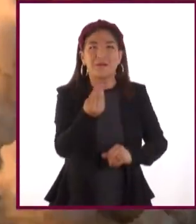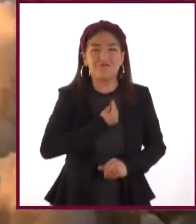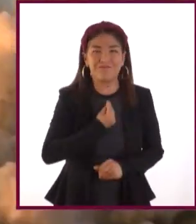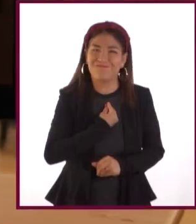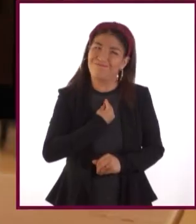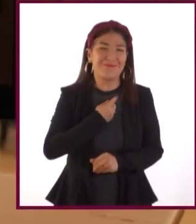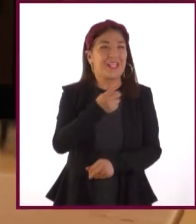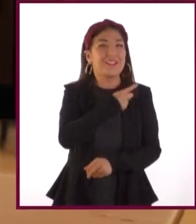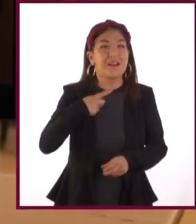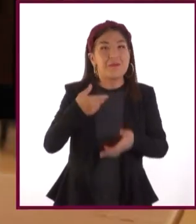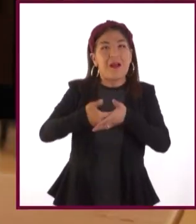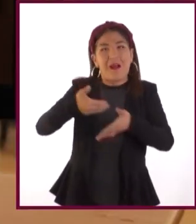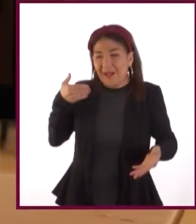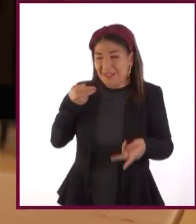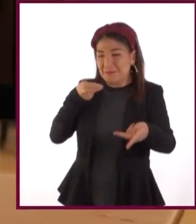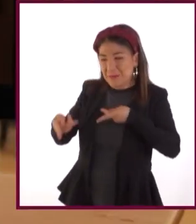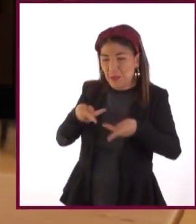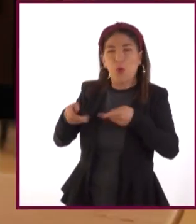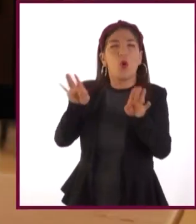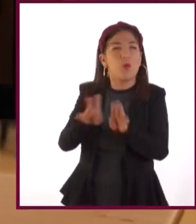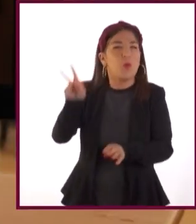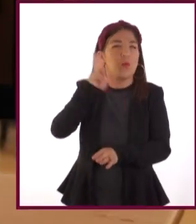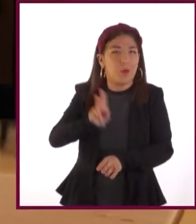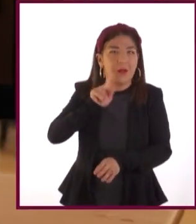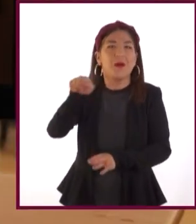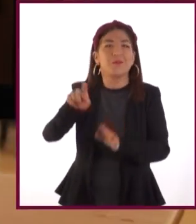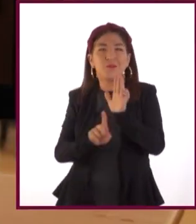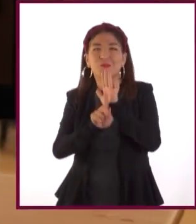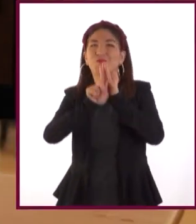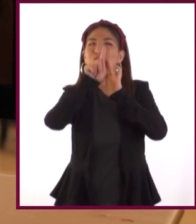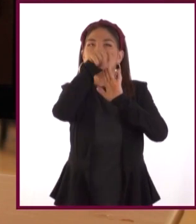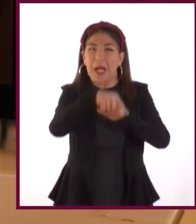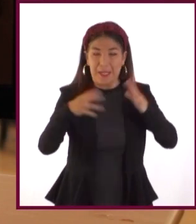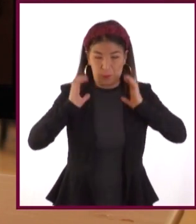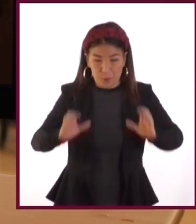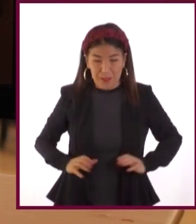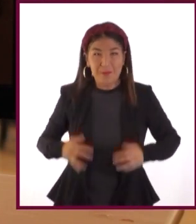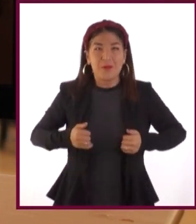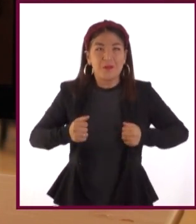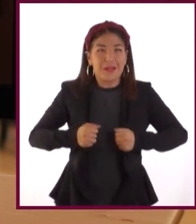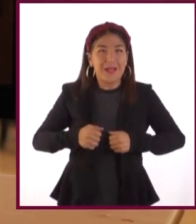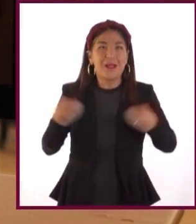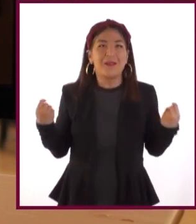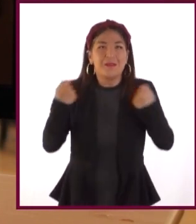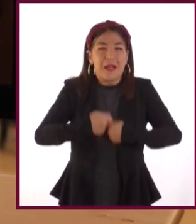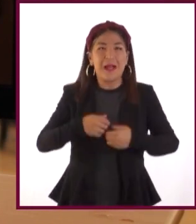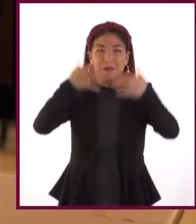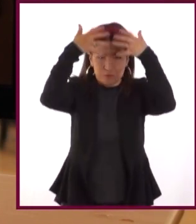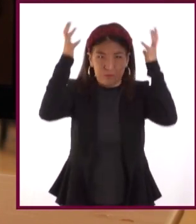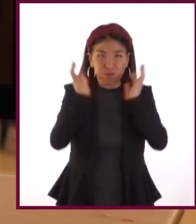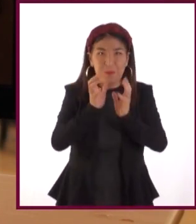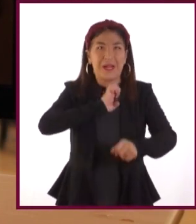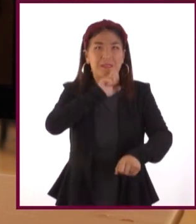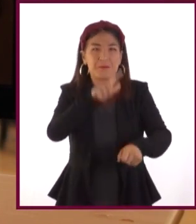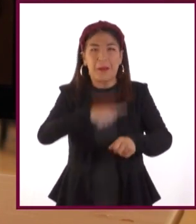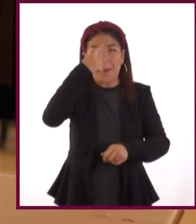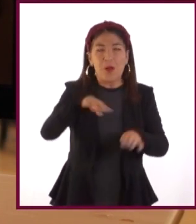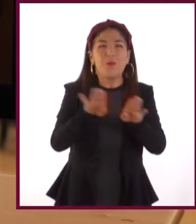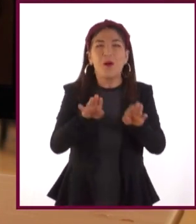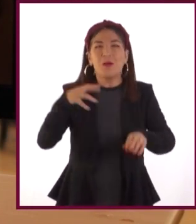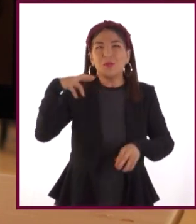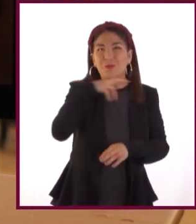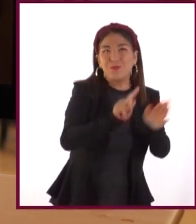estaría pongamos 10, ¿no? 80 por 10, 800 newton, yo estaría sintiendo una fuerza 3